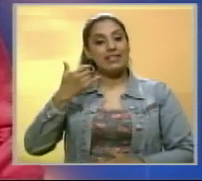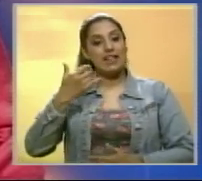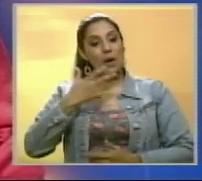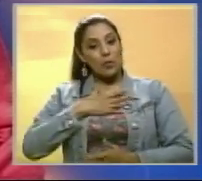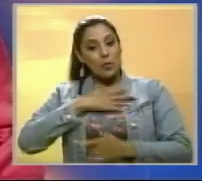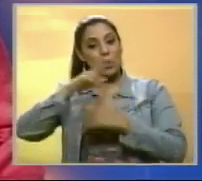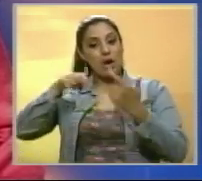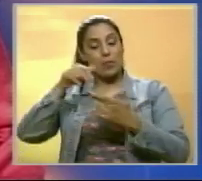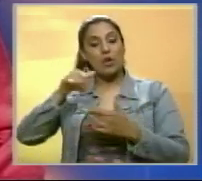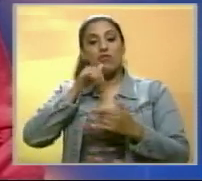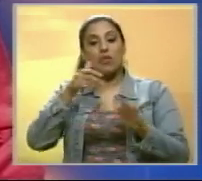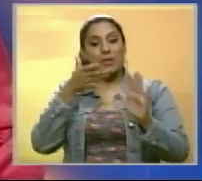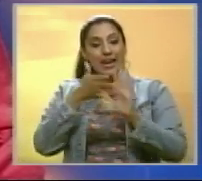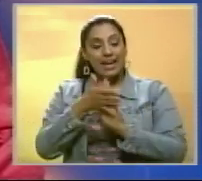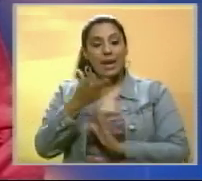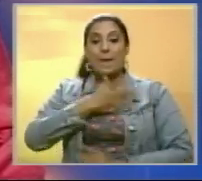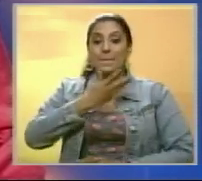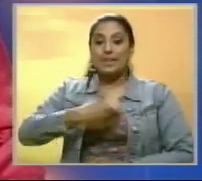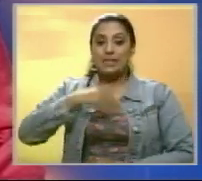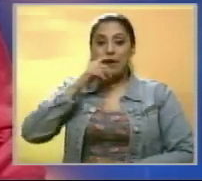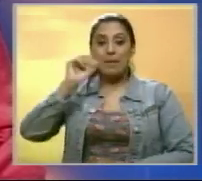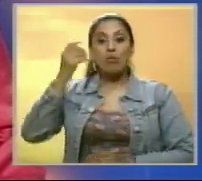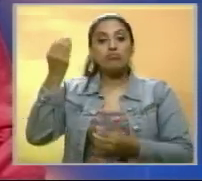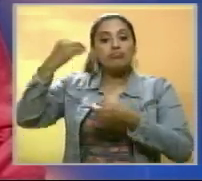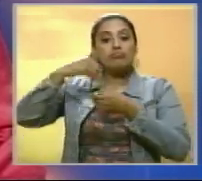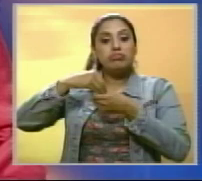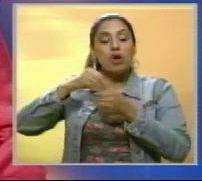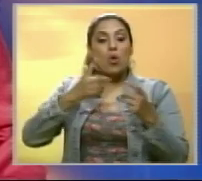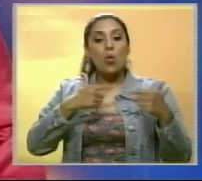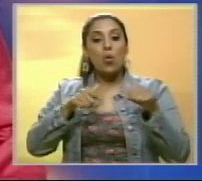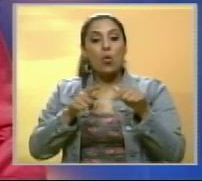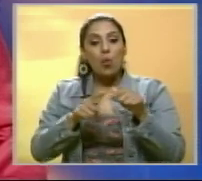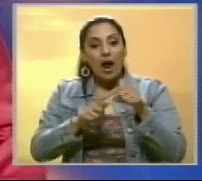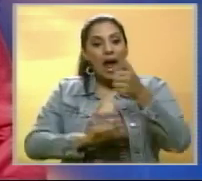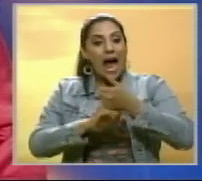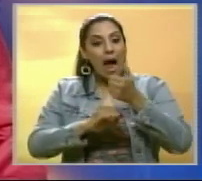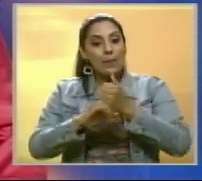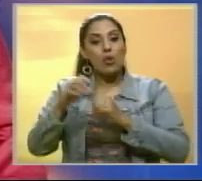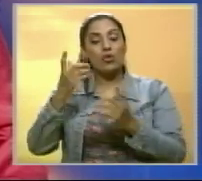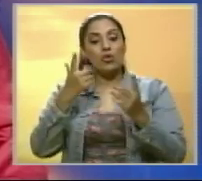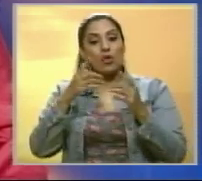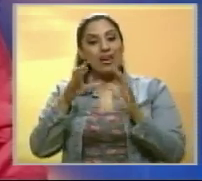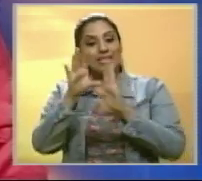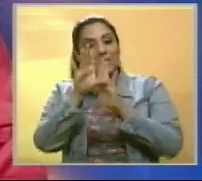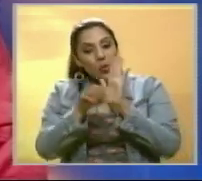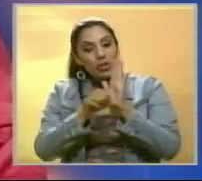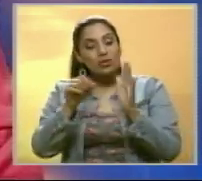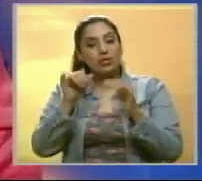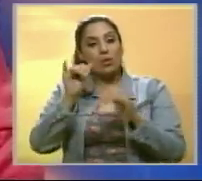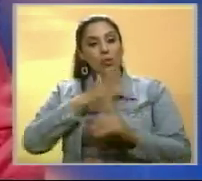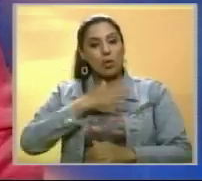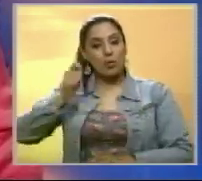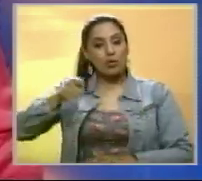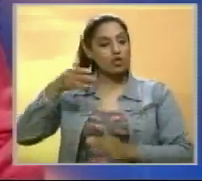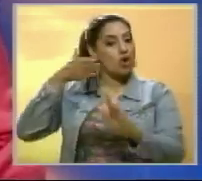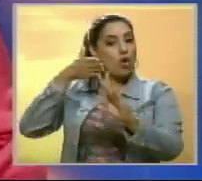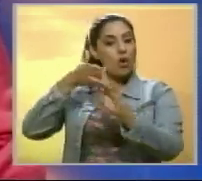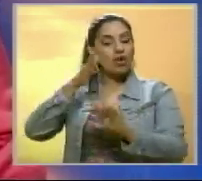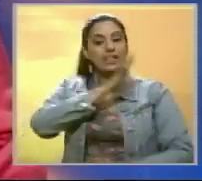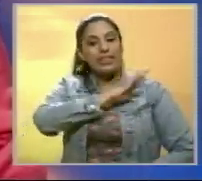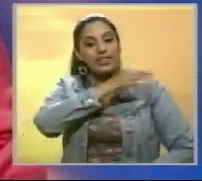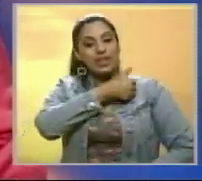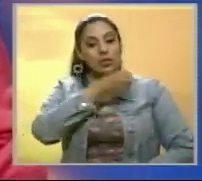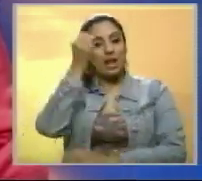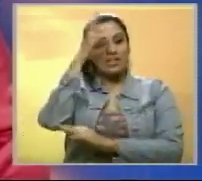Elvis Amoroso, anunció que el Ejecutivo Nacional decidió introducir un recurso de amparo ante la Sala Constitucional del TCJ contra la directiva